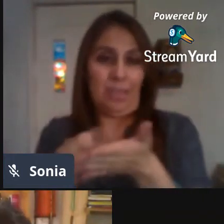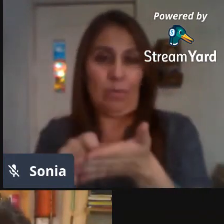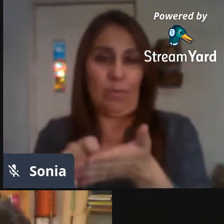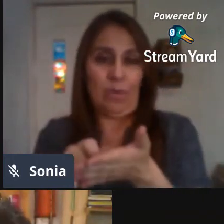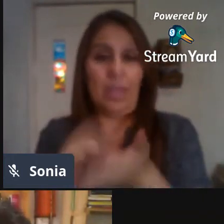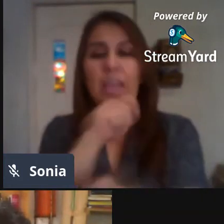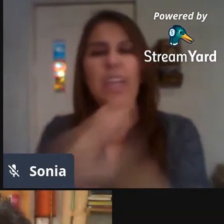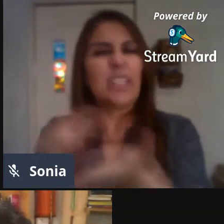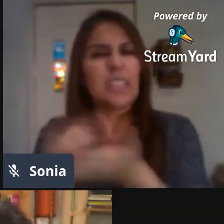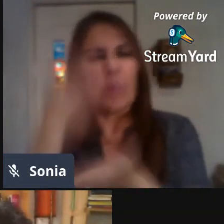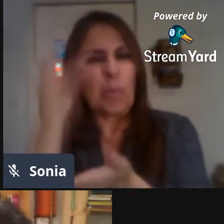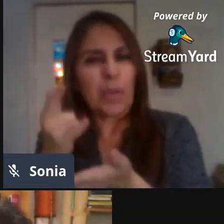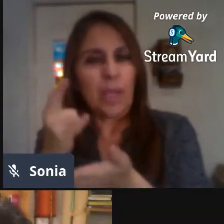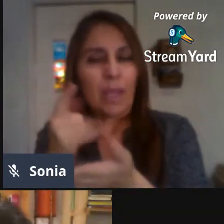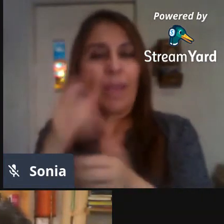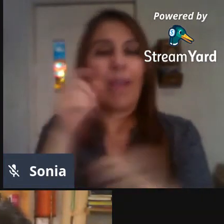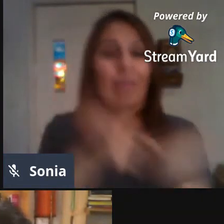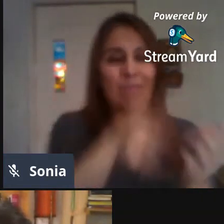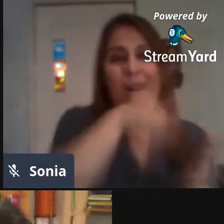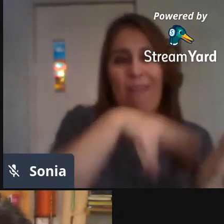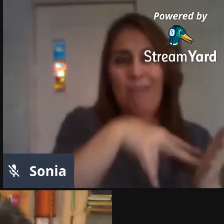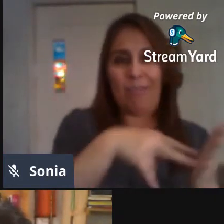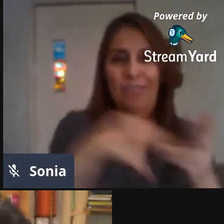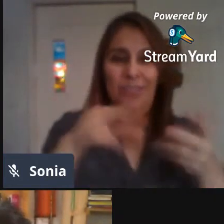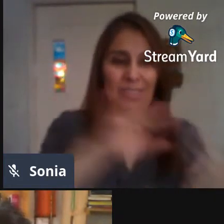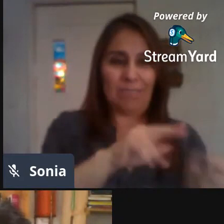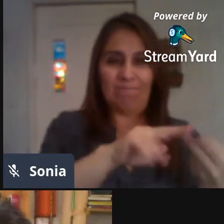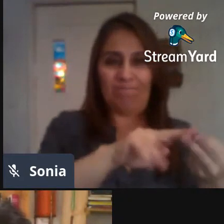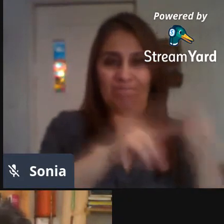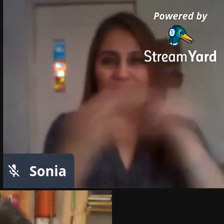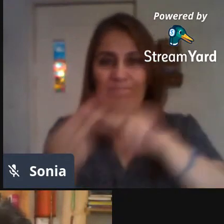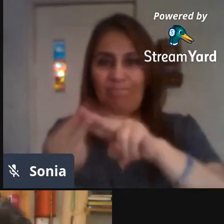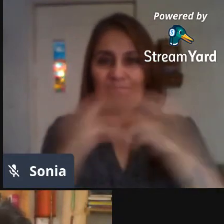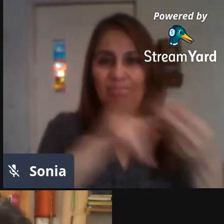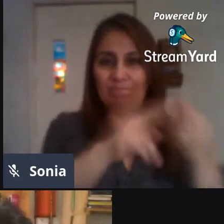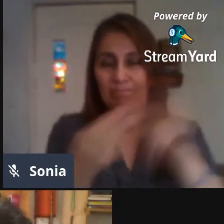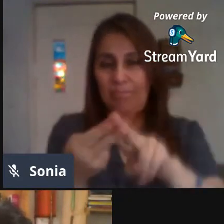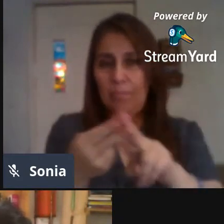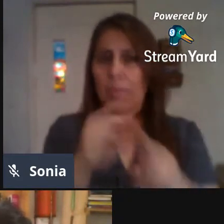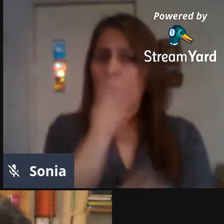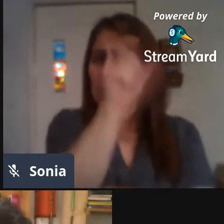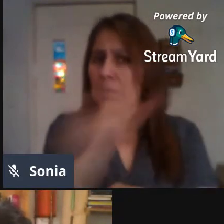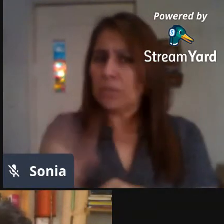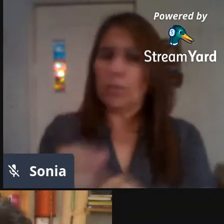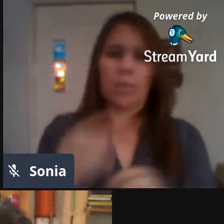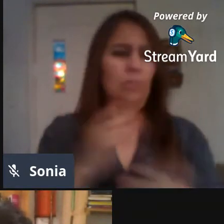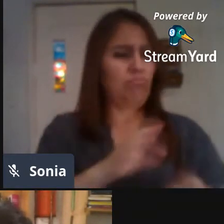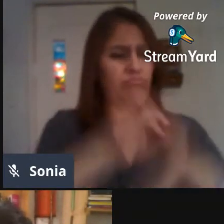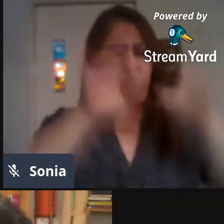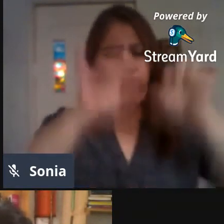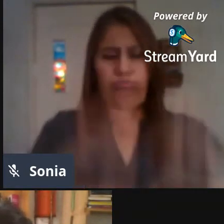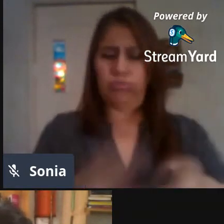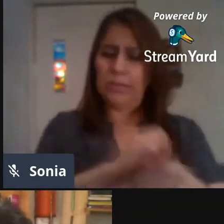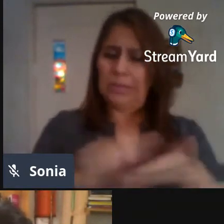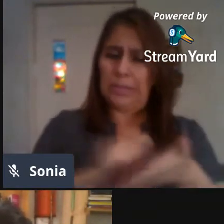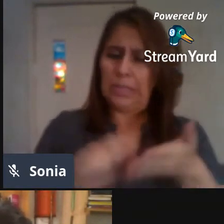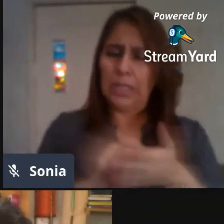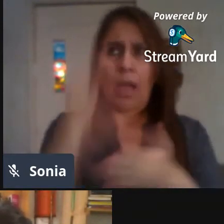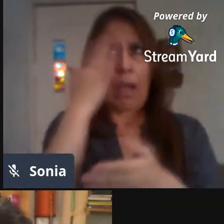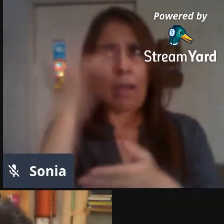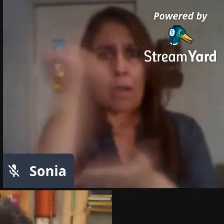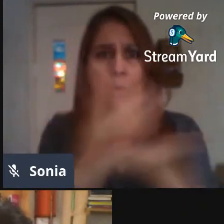leí yo creo que nadie llega en algún momento a ser escritor o escribir incluso un trabajo investigativo y académico si no ha leído nada